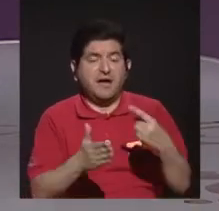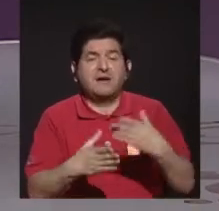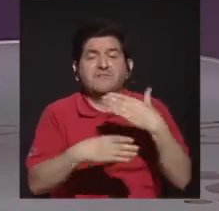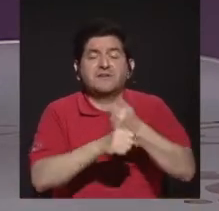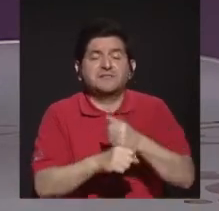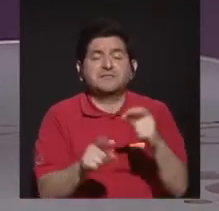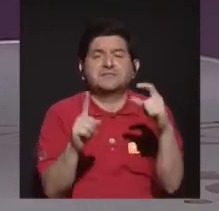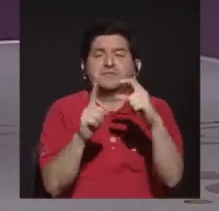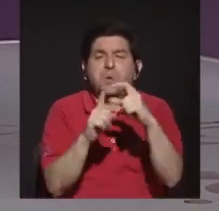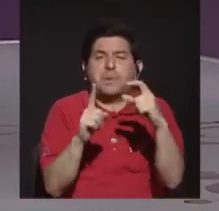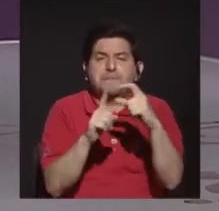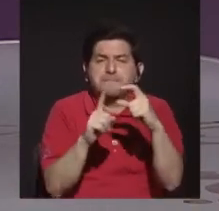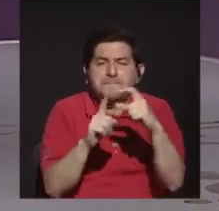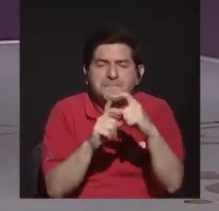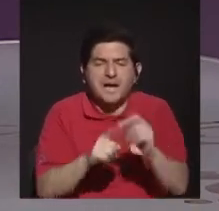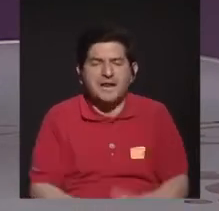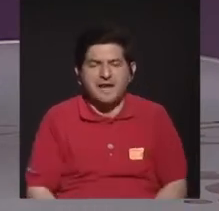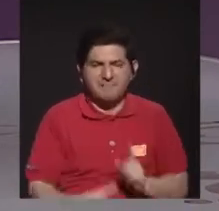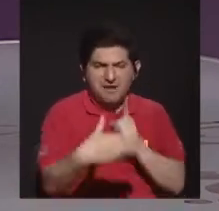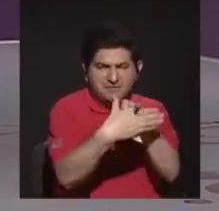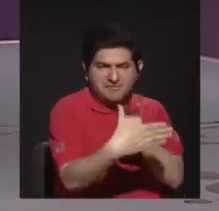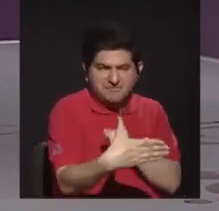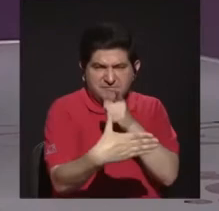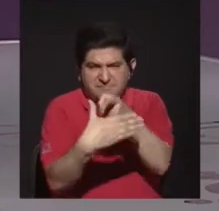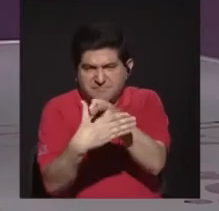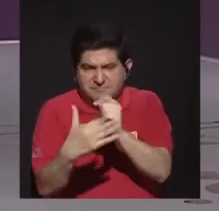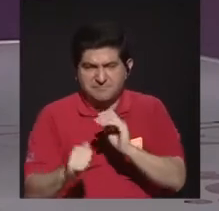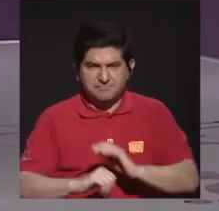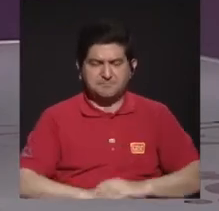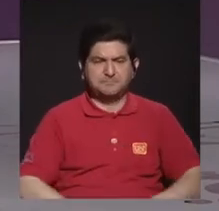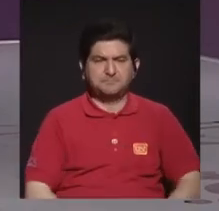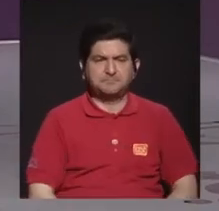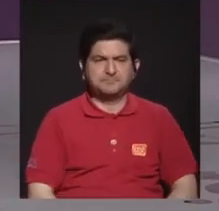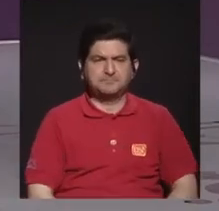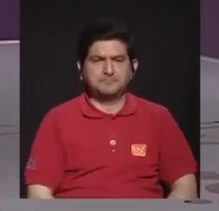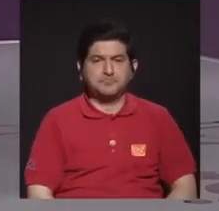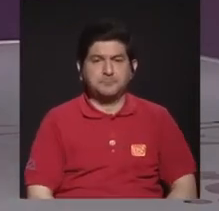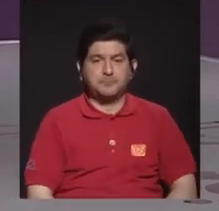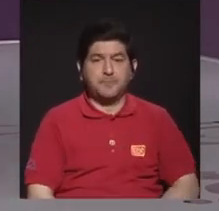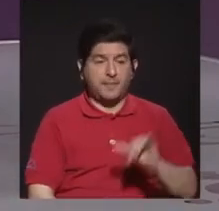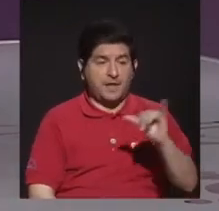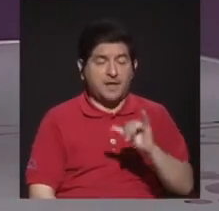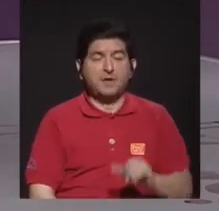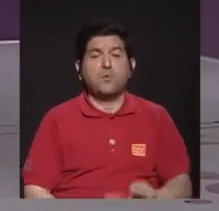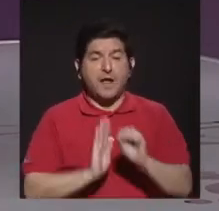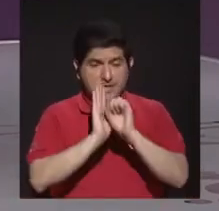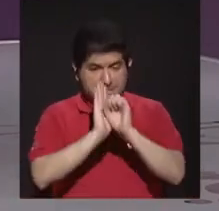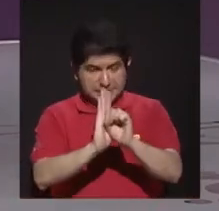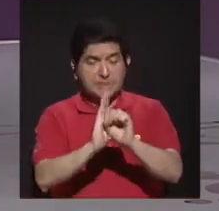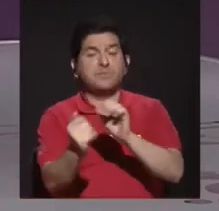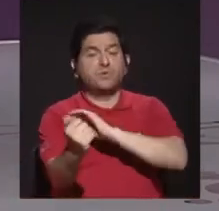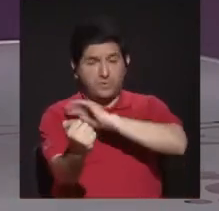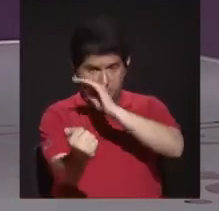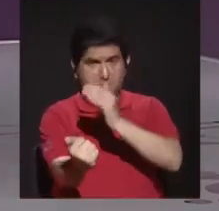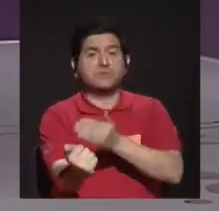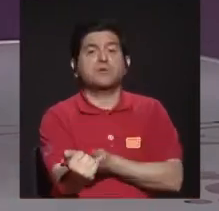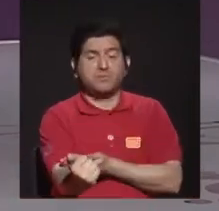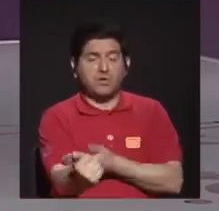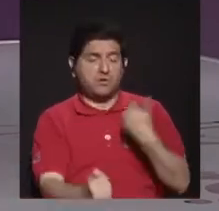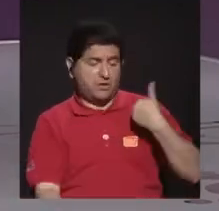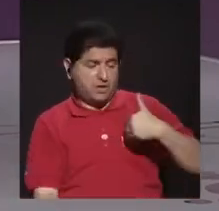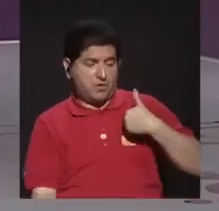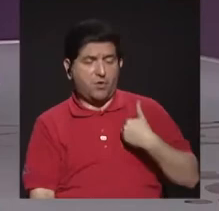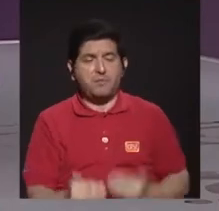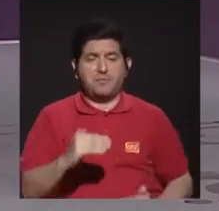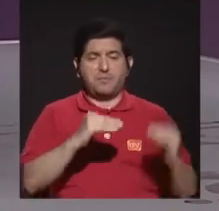través de palabras ofensivas, ¿no? También es un signo de este poder de lo masculino sobre